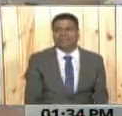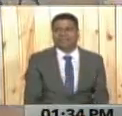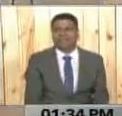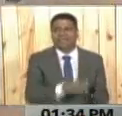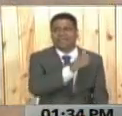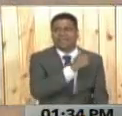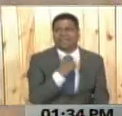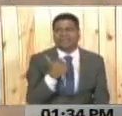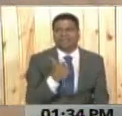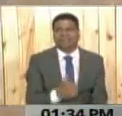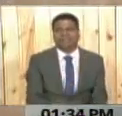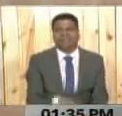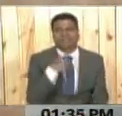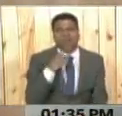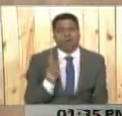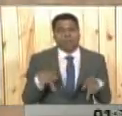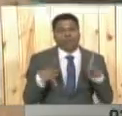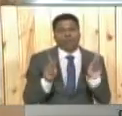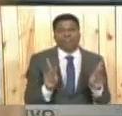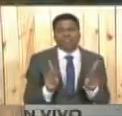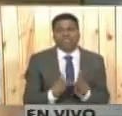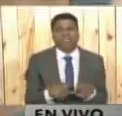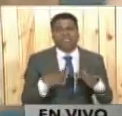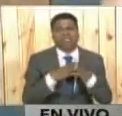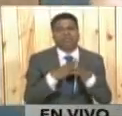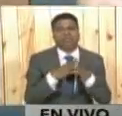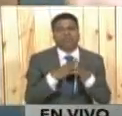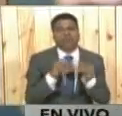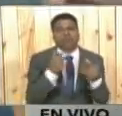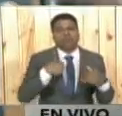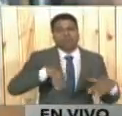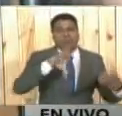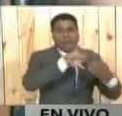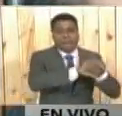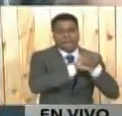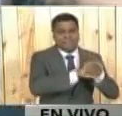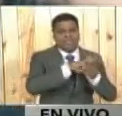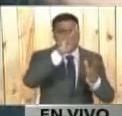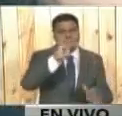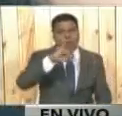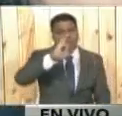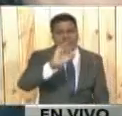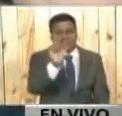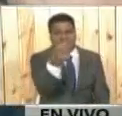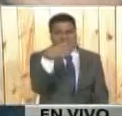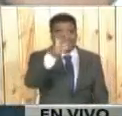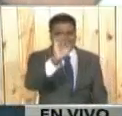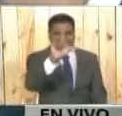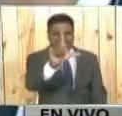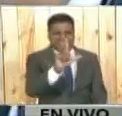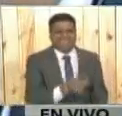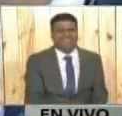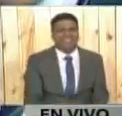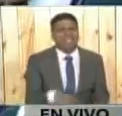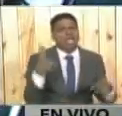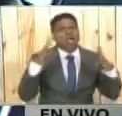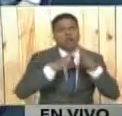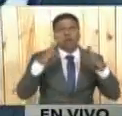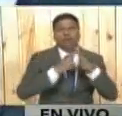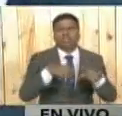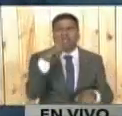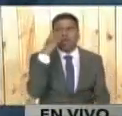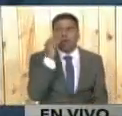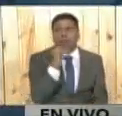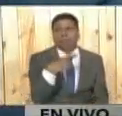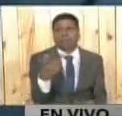tuvo oportunidad, a través de nuestro amigo Miguel Mejías, Miguelón, de conocer a Eugenio Pérez y